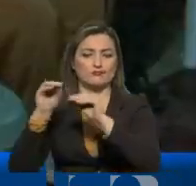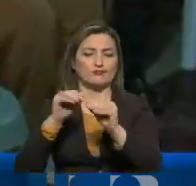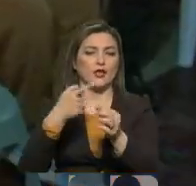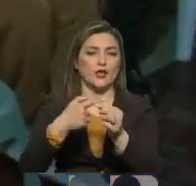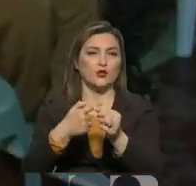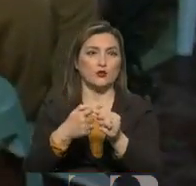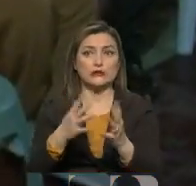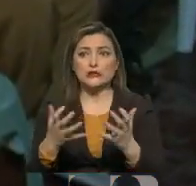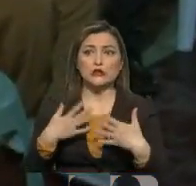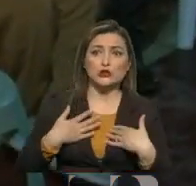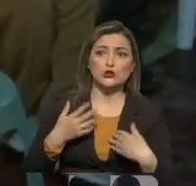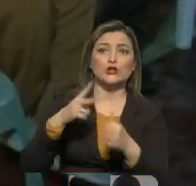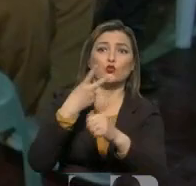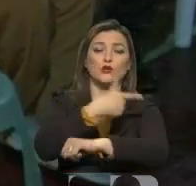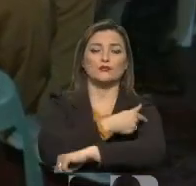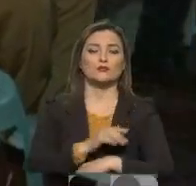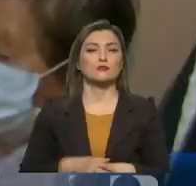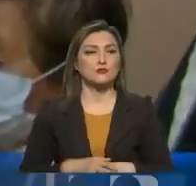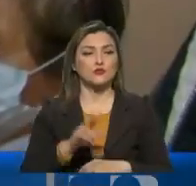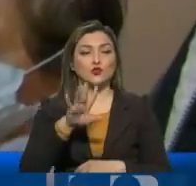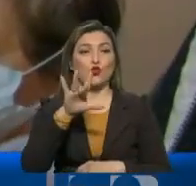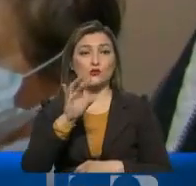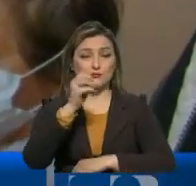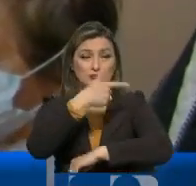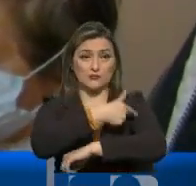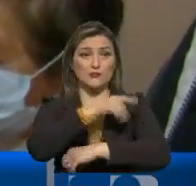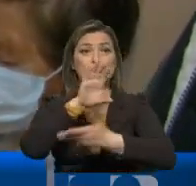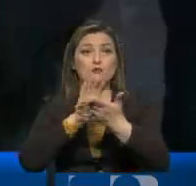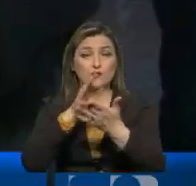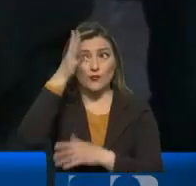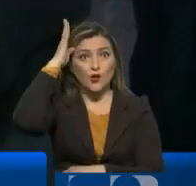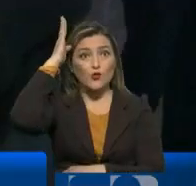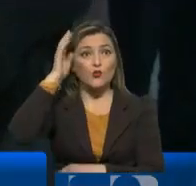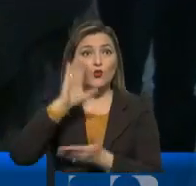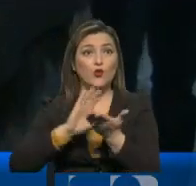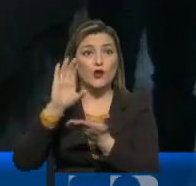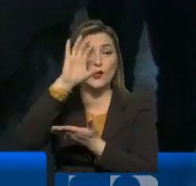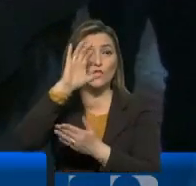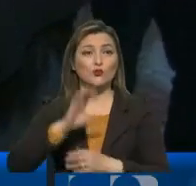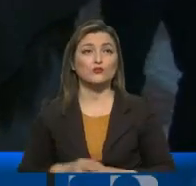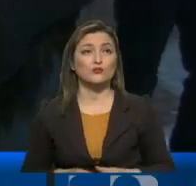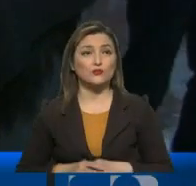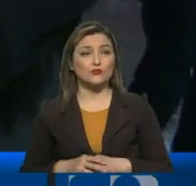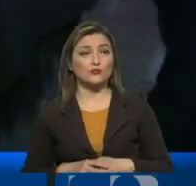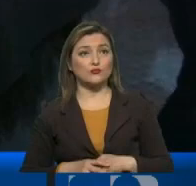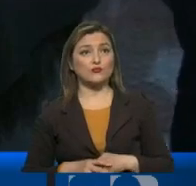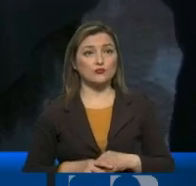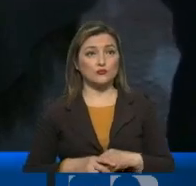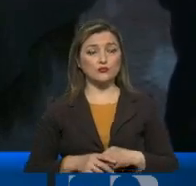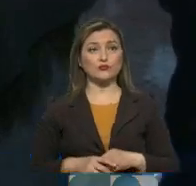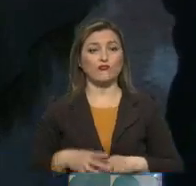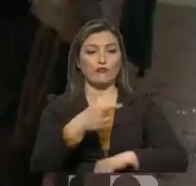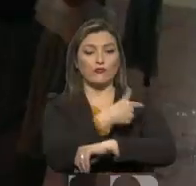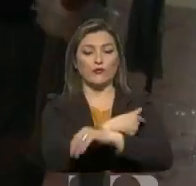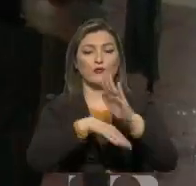un total de 780 dosis debían ser aplicadas en el centro de vacunación del colegio benalcázar sin embargo se aplicaron